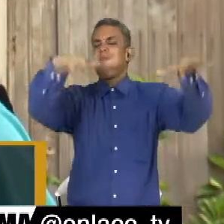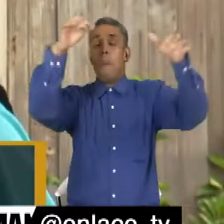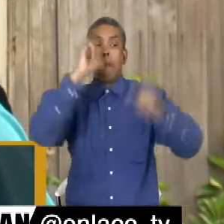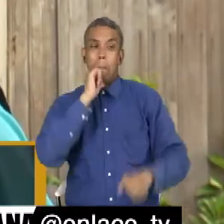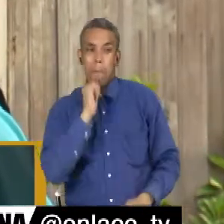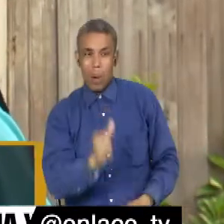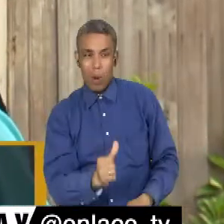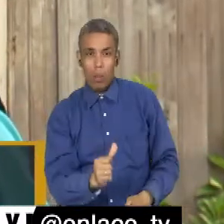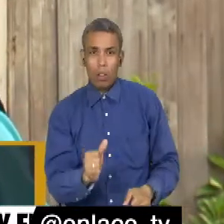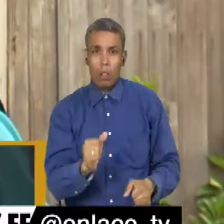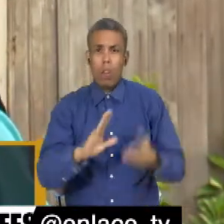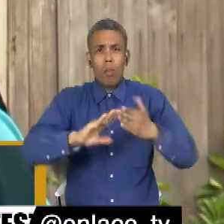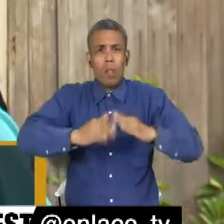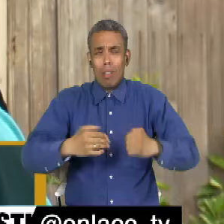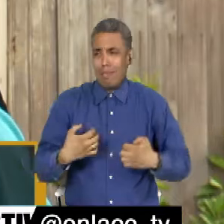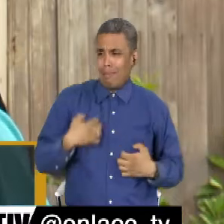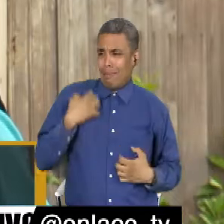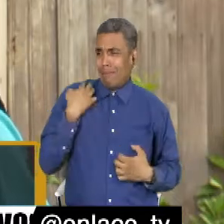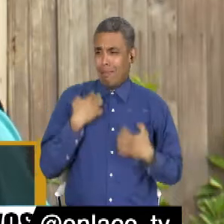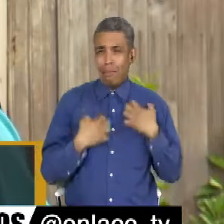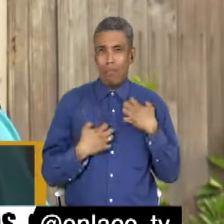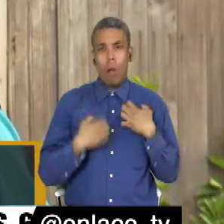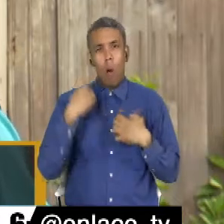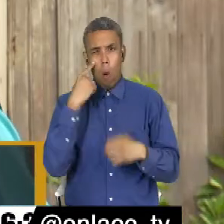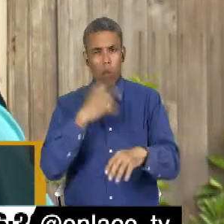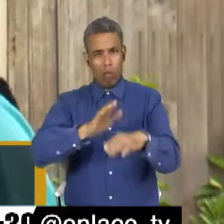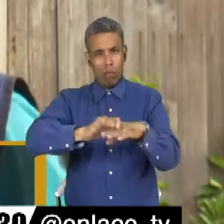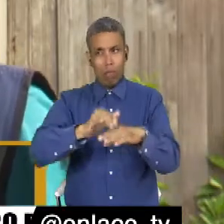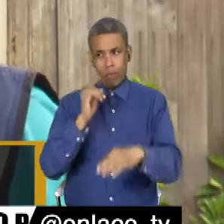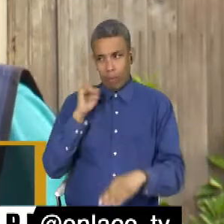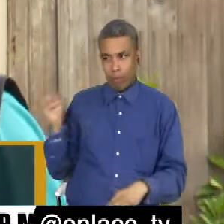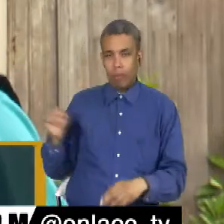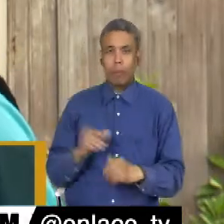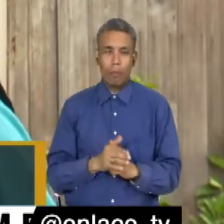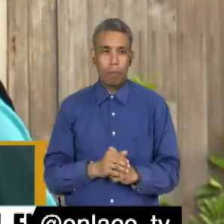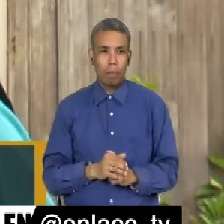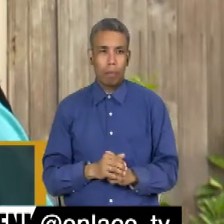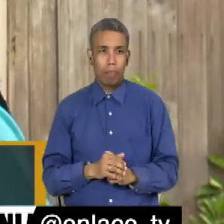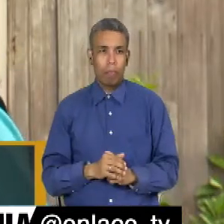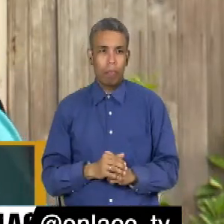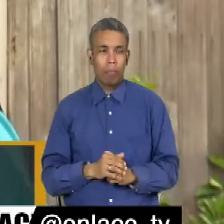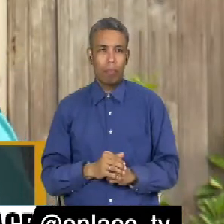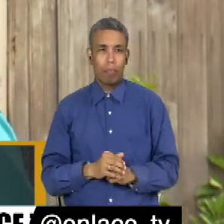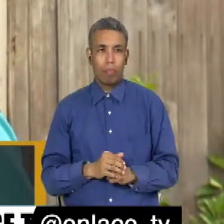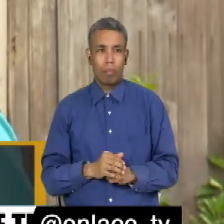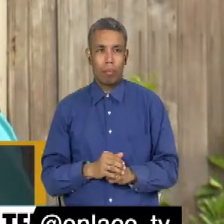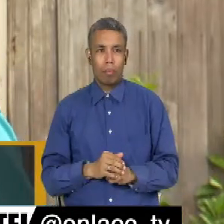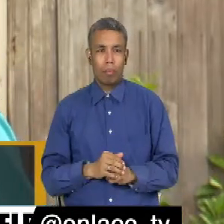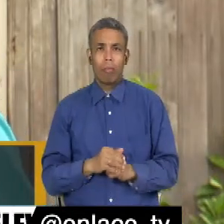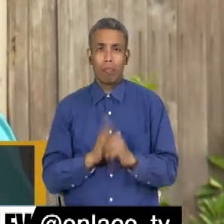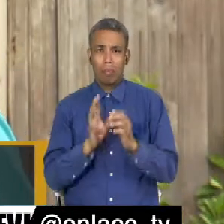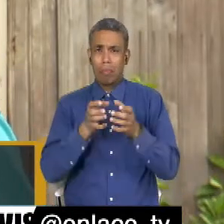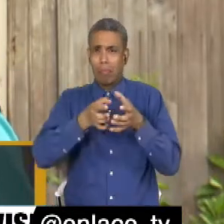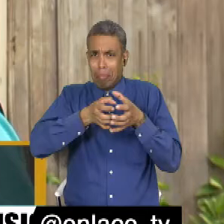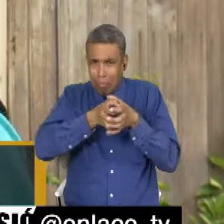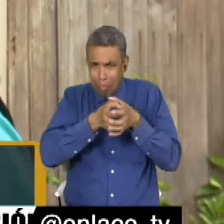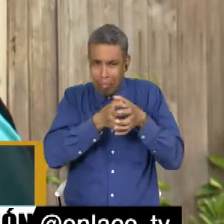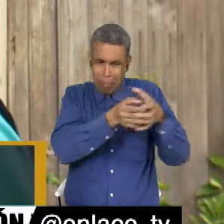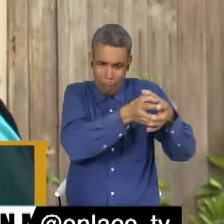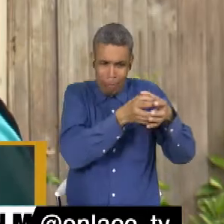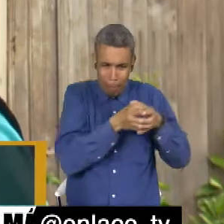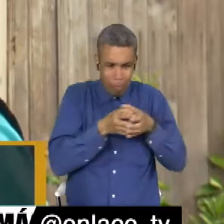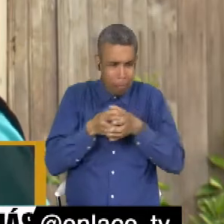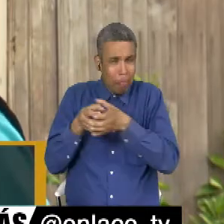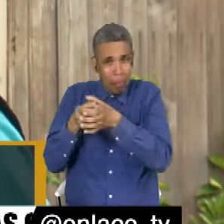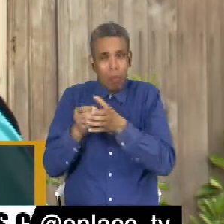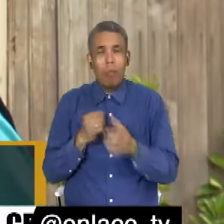habitante aquí, el barrio La Victoria, y de integrantes de la Junta de la Defensa Civil también del barrio La Victoria, informándonos que